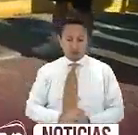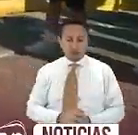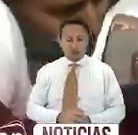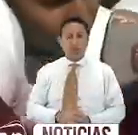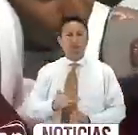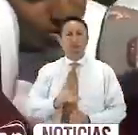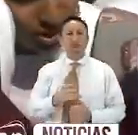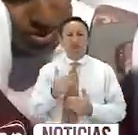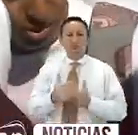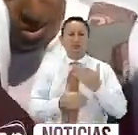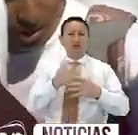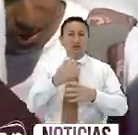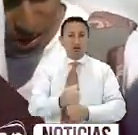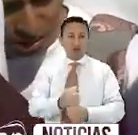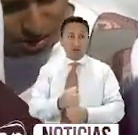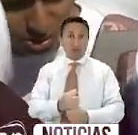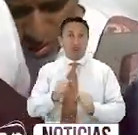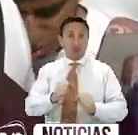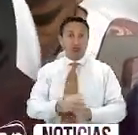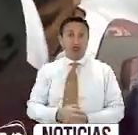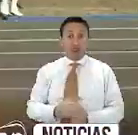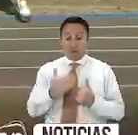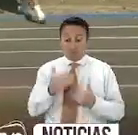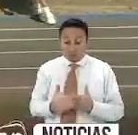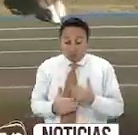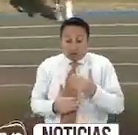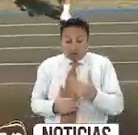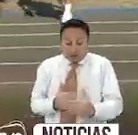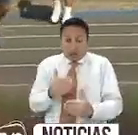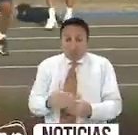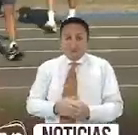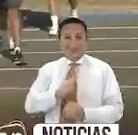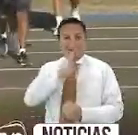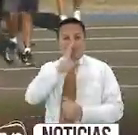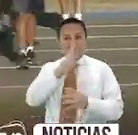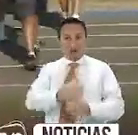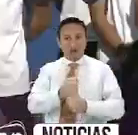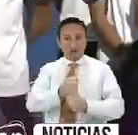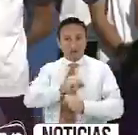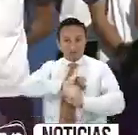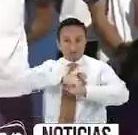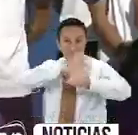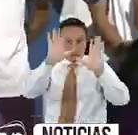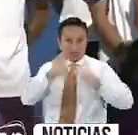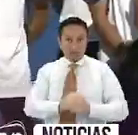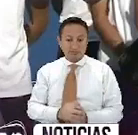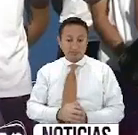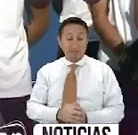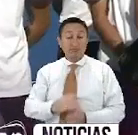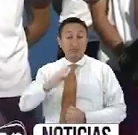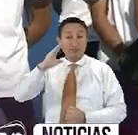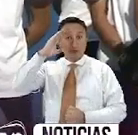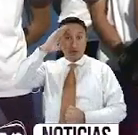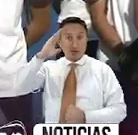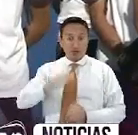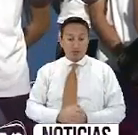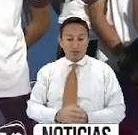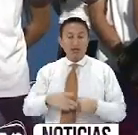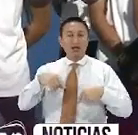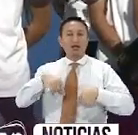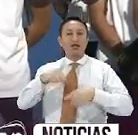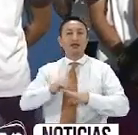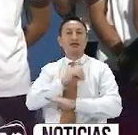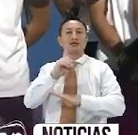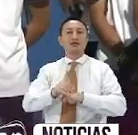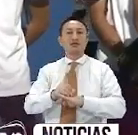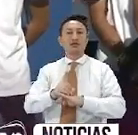que los protocolos de seguridad son aplicados fase a fase para garantizar la transparencia del mismo. Hay que señalar que la Policía Nacional, a través de la Dirección